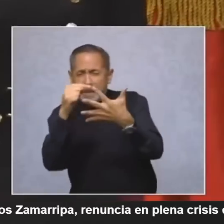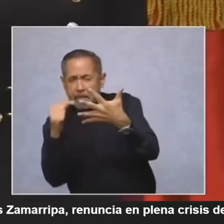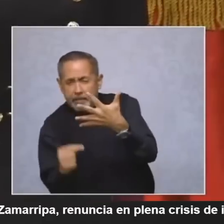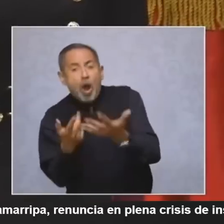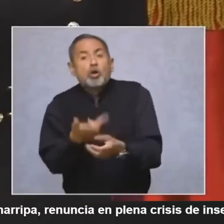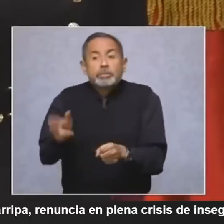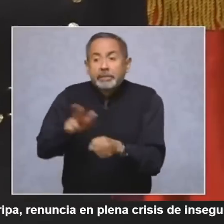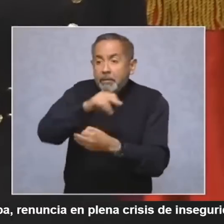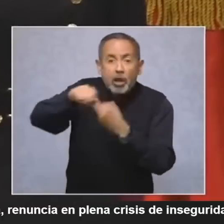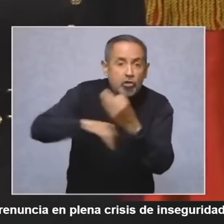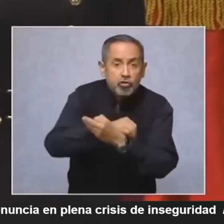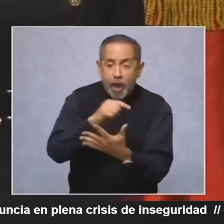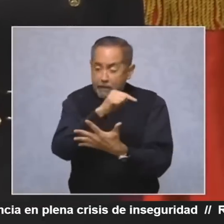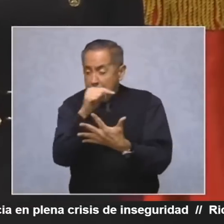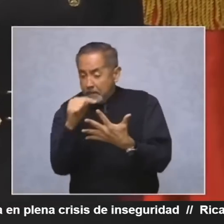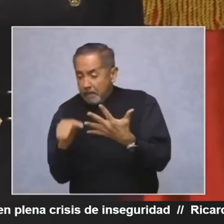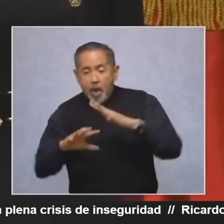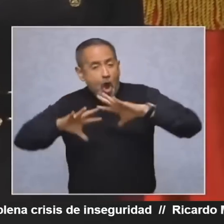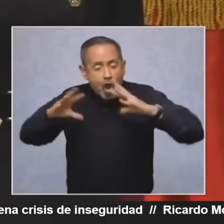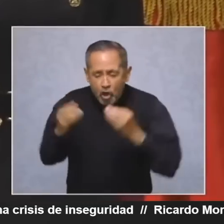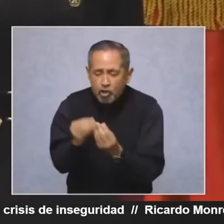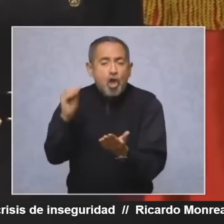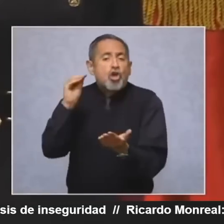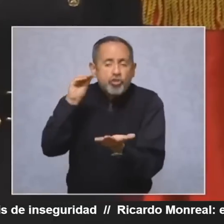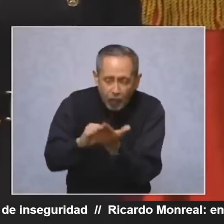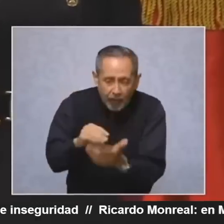es nuestra, todos seguirán.